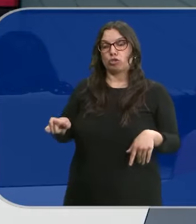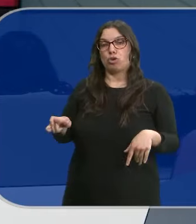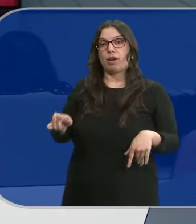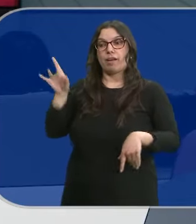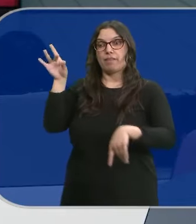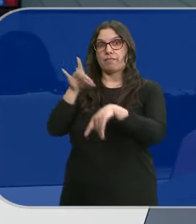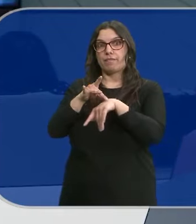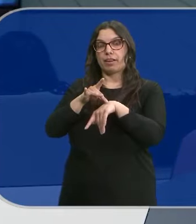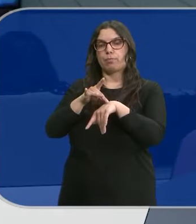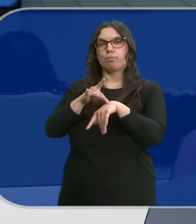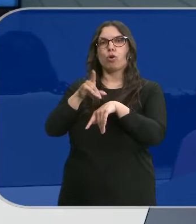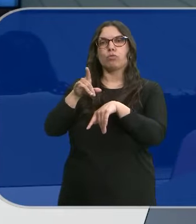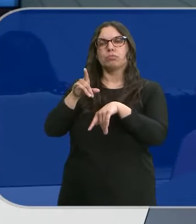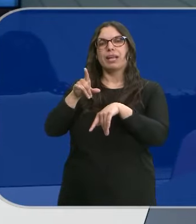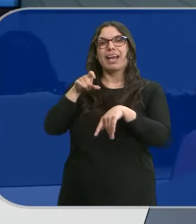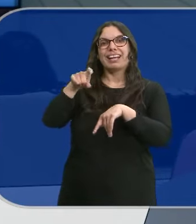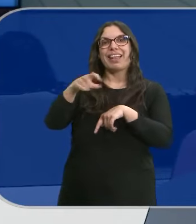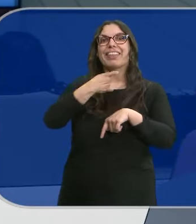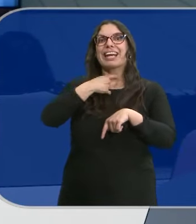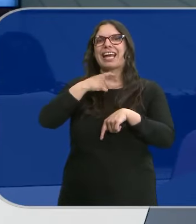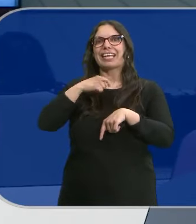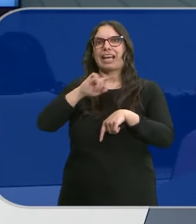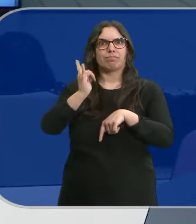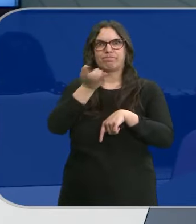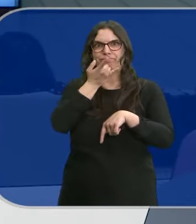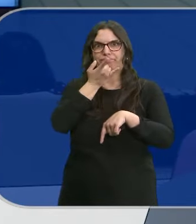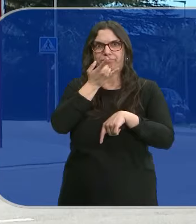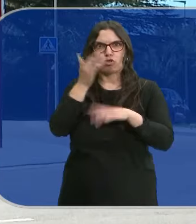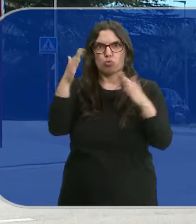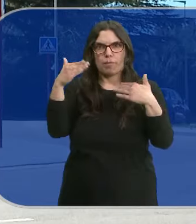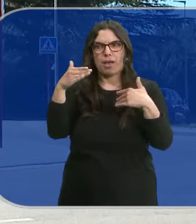Le diagnosticaron erróneamente un cáncer de laringe. Marta Caña.